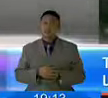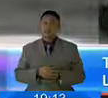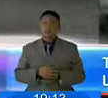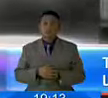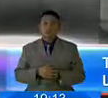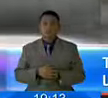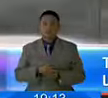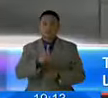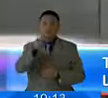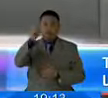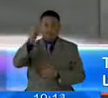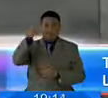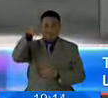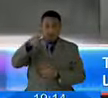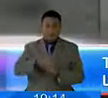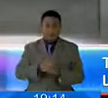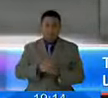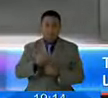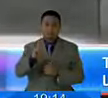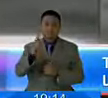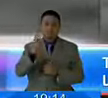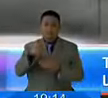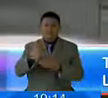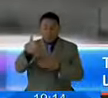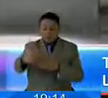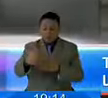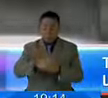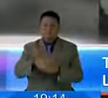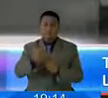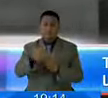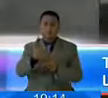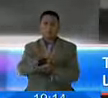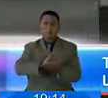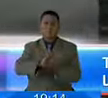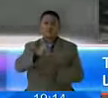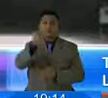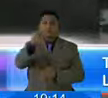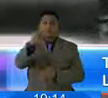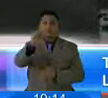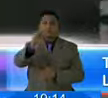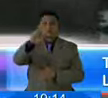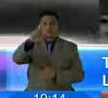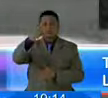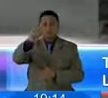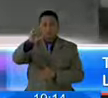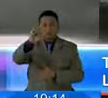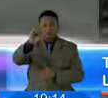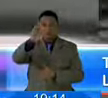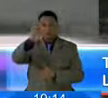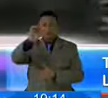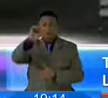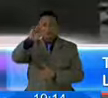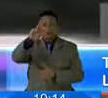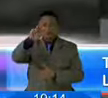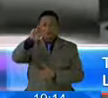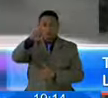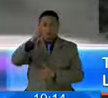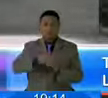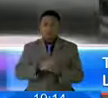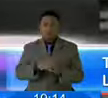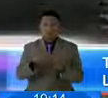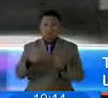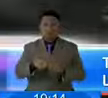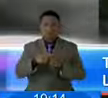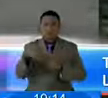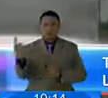Este video fue grabado en la segunda etapa de la cooperativa Sergio Toral, sector Los Tubos. Una especie de remolino se empezó a formar